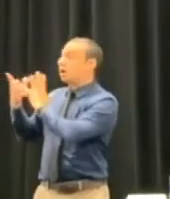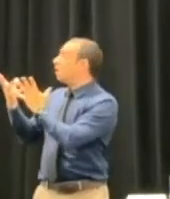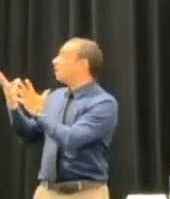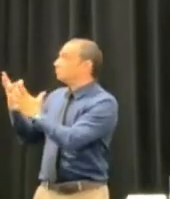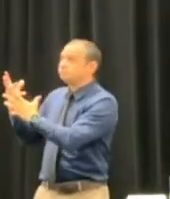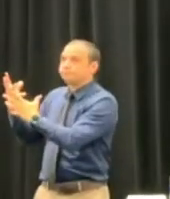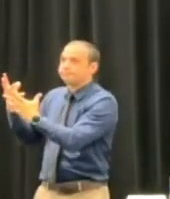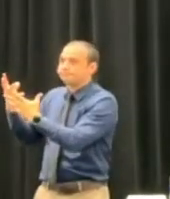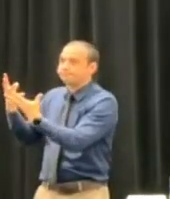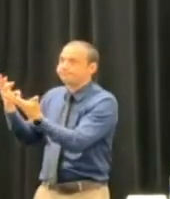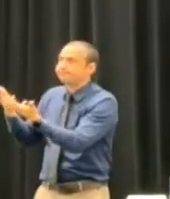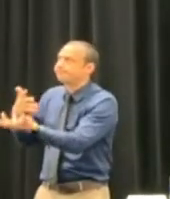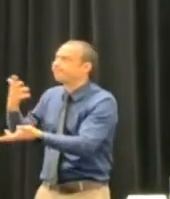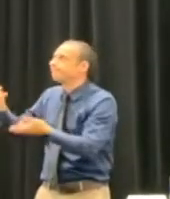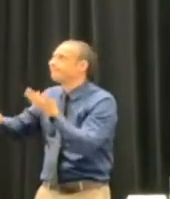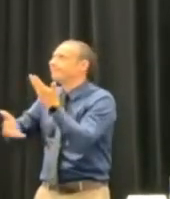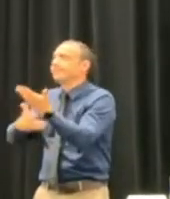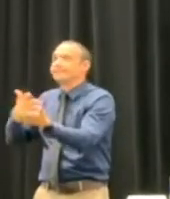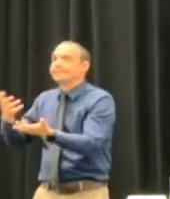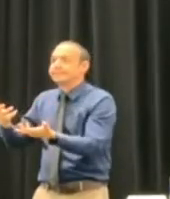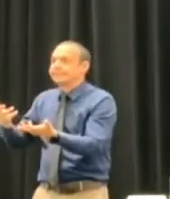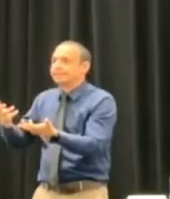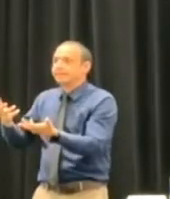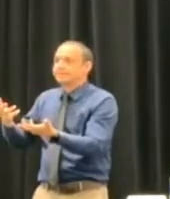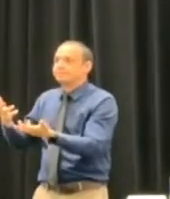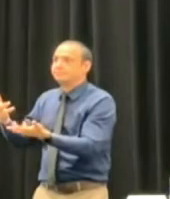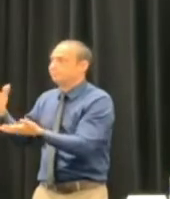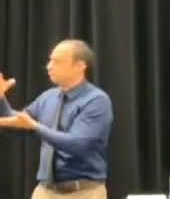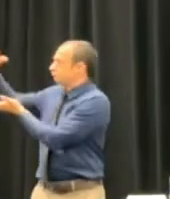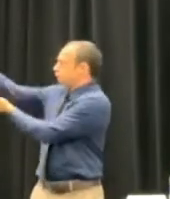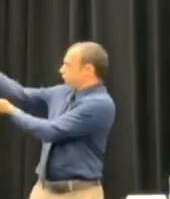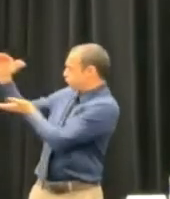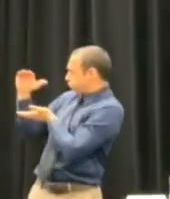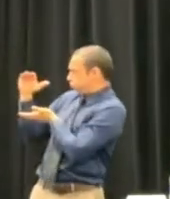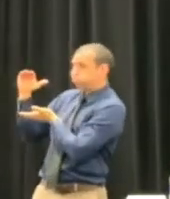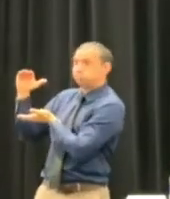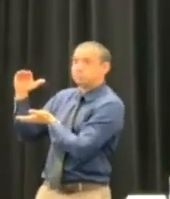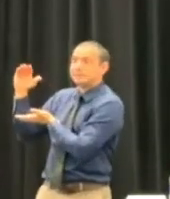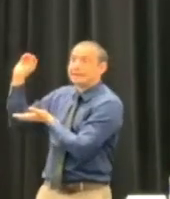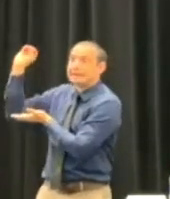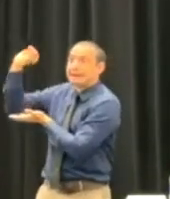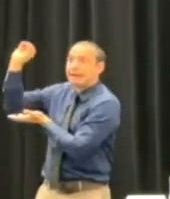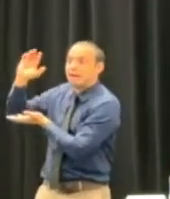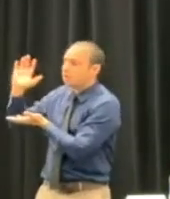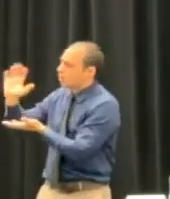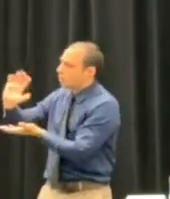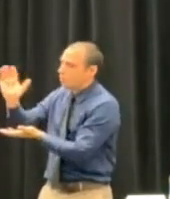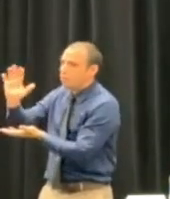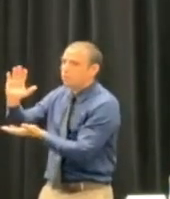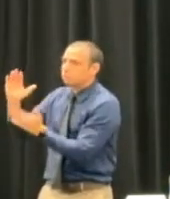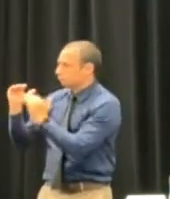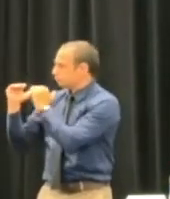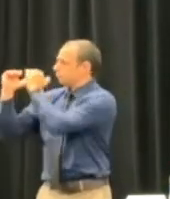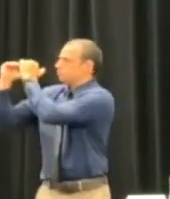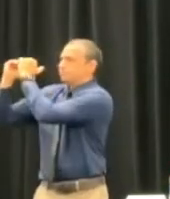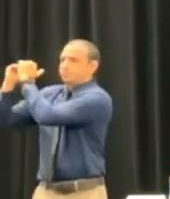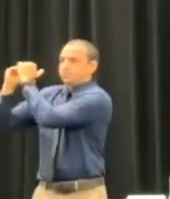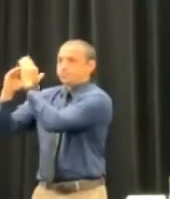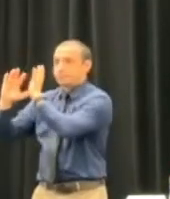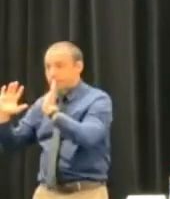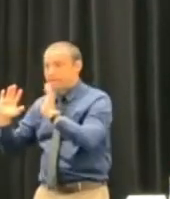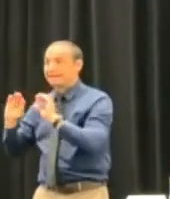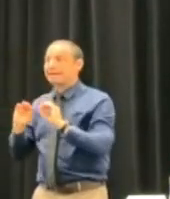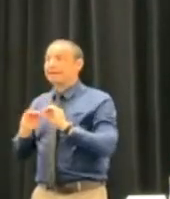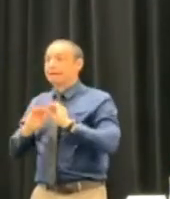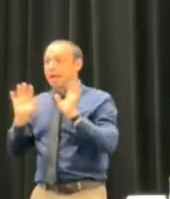mismas bondad es verdad de estar cobijado bajo la grada federal pero ciertamente el que hoy quiera